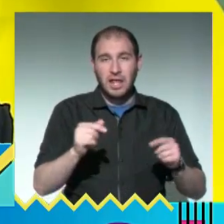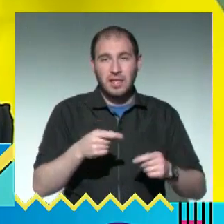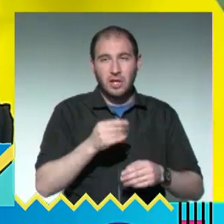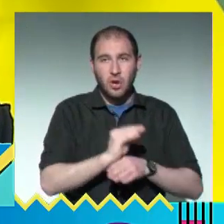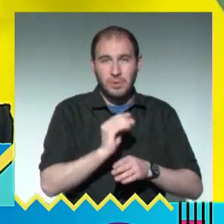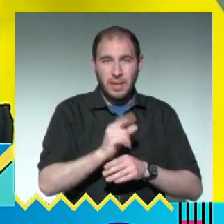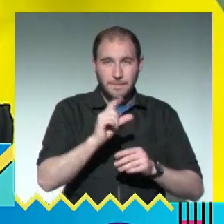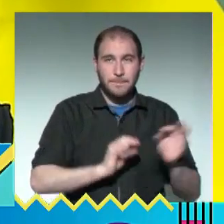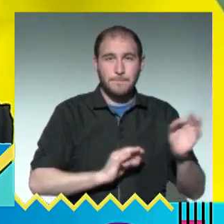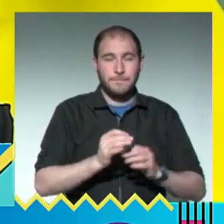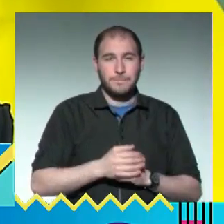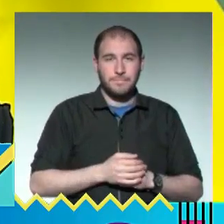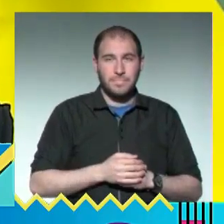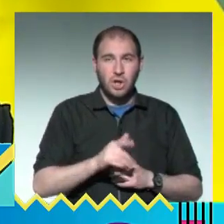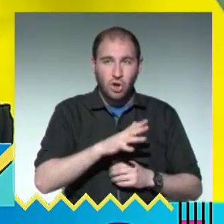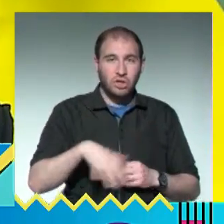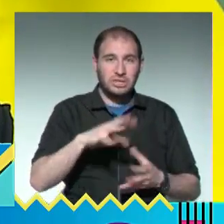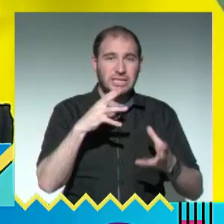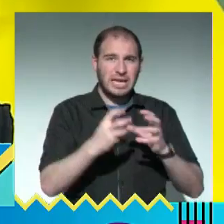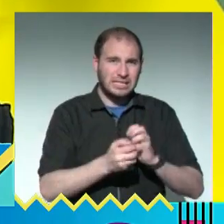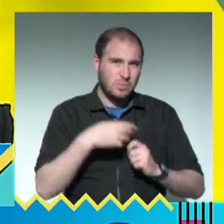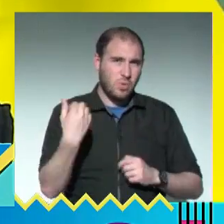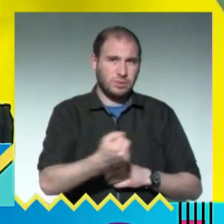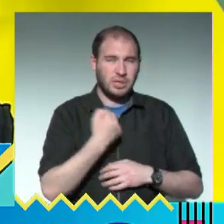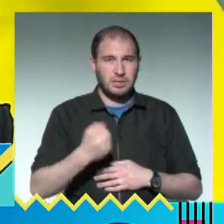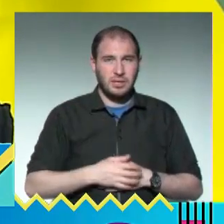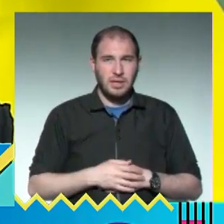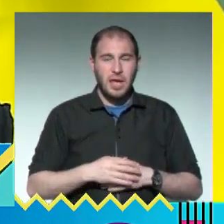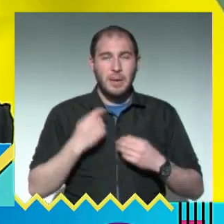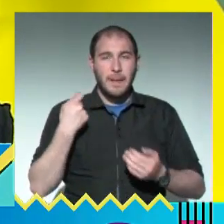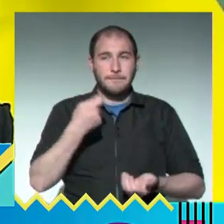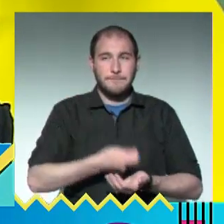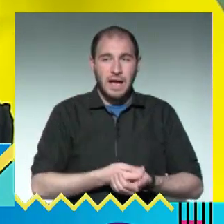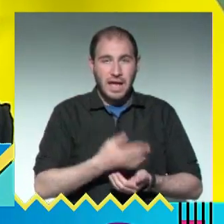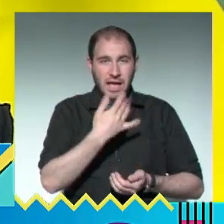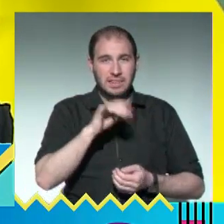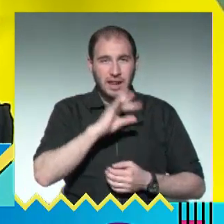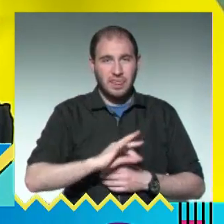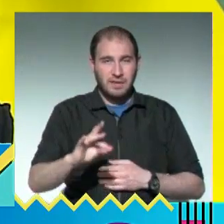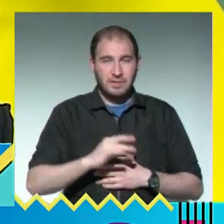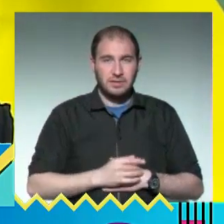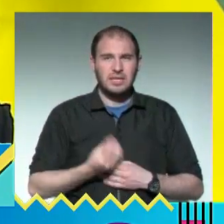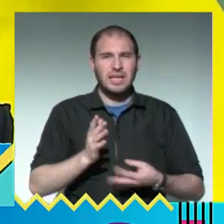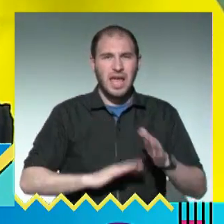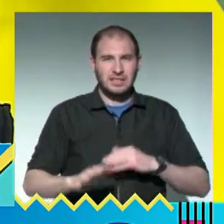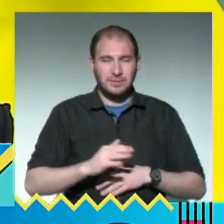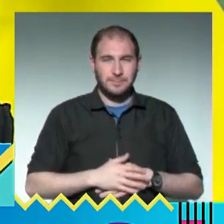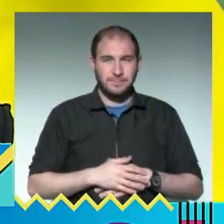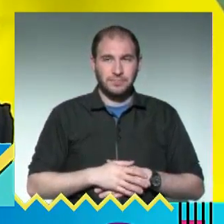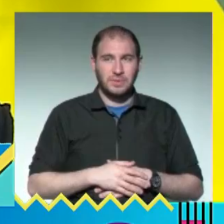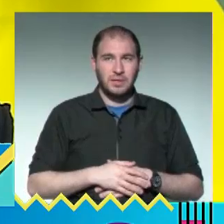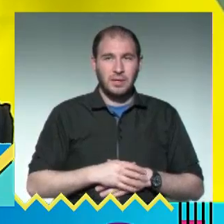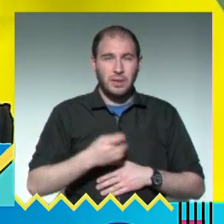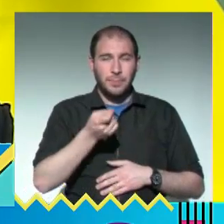en un contexto de crisis muy importante para pagar los intereses de deuda. O sea, lo que estamos haciendo es, si